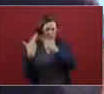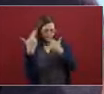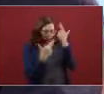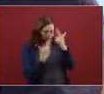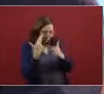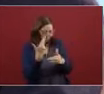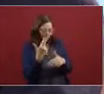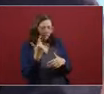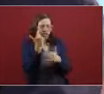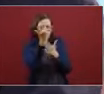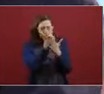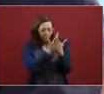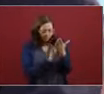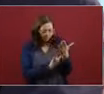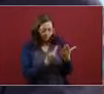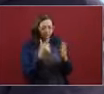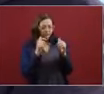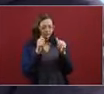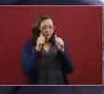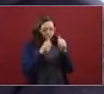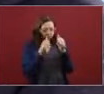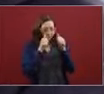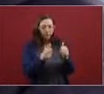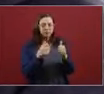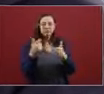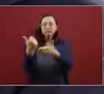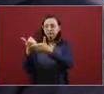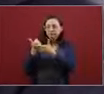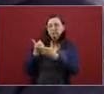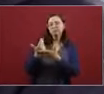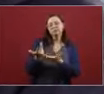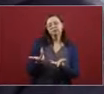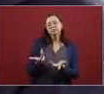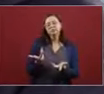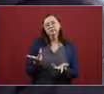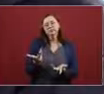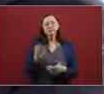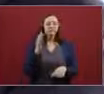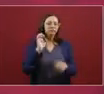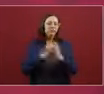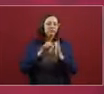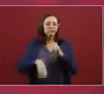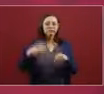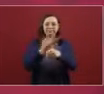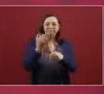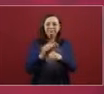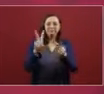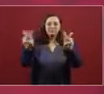ayuden. Es decir, aquí esto de las gasolineras,